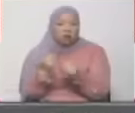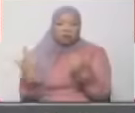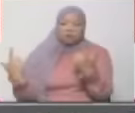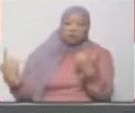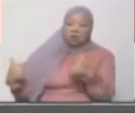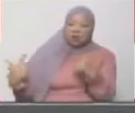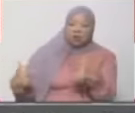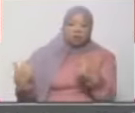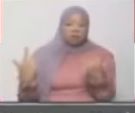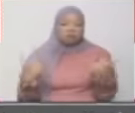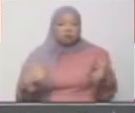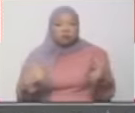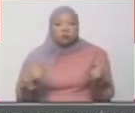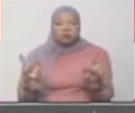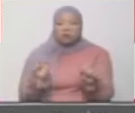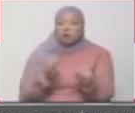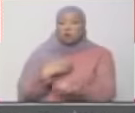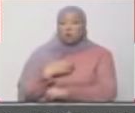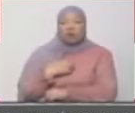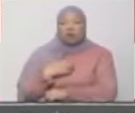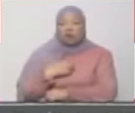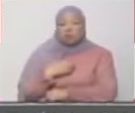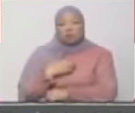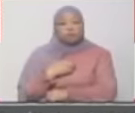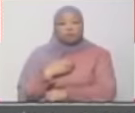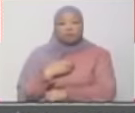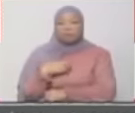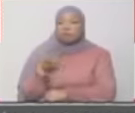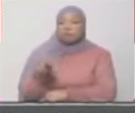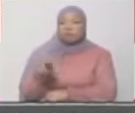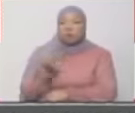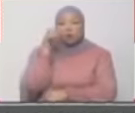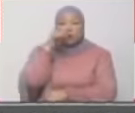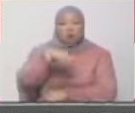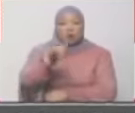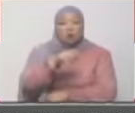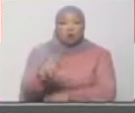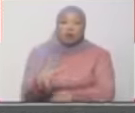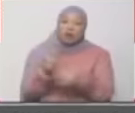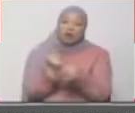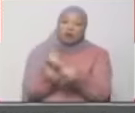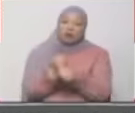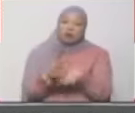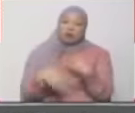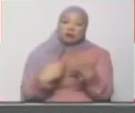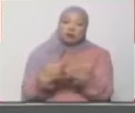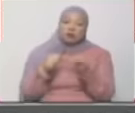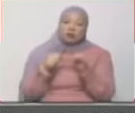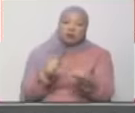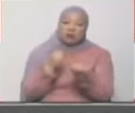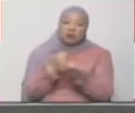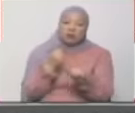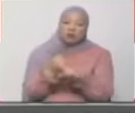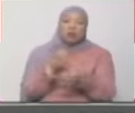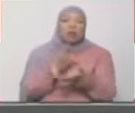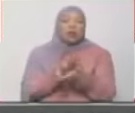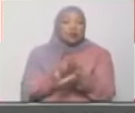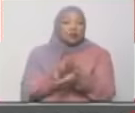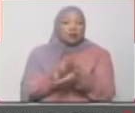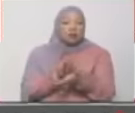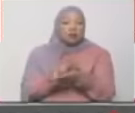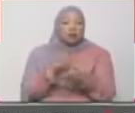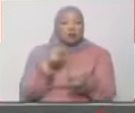allá, no han podido, no podrán, y este pueblo vencerá, y aquí prevalecerá la tranquilidad,